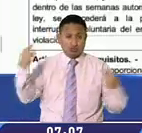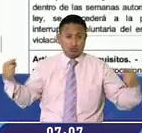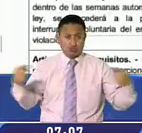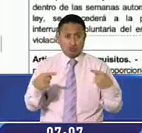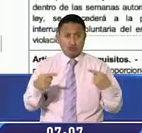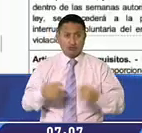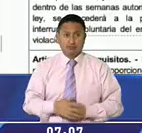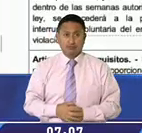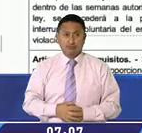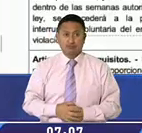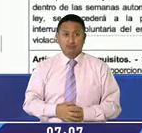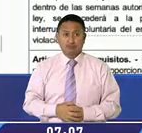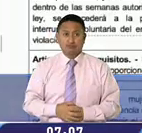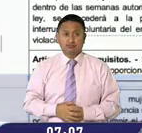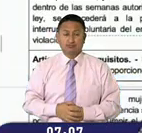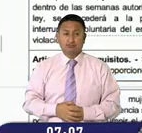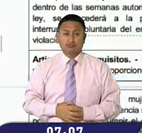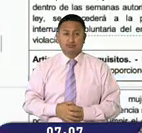la temporalidad del